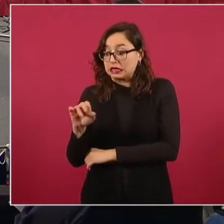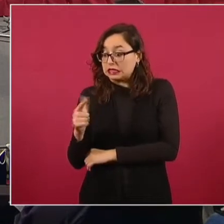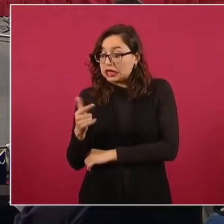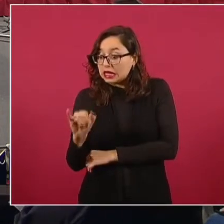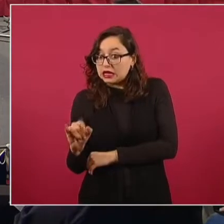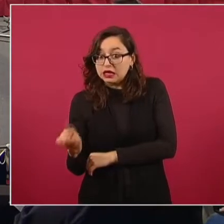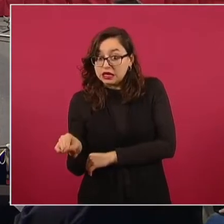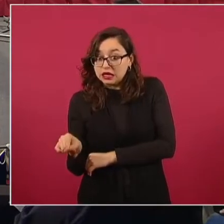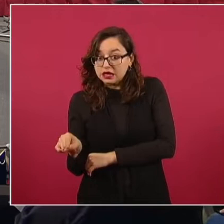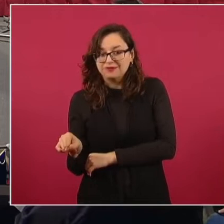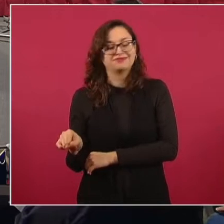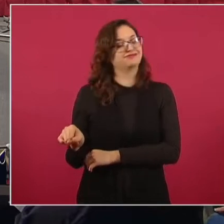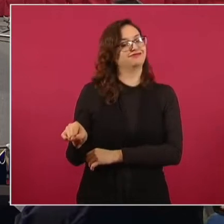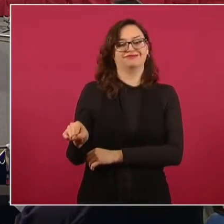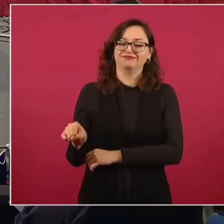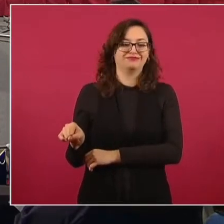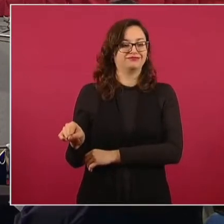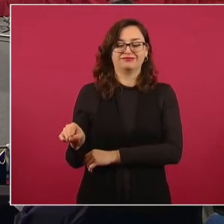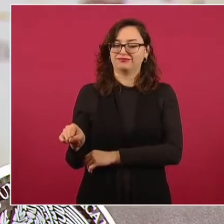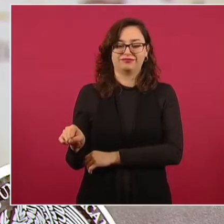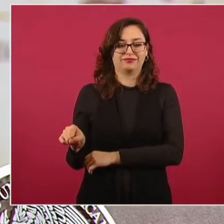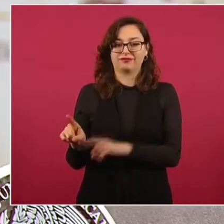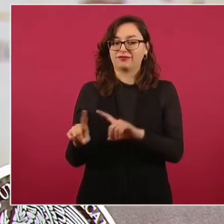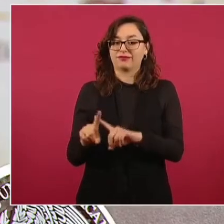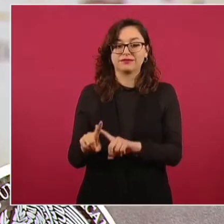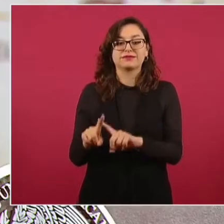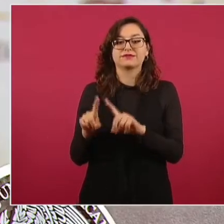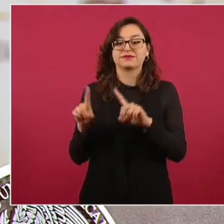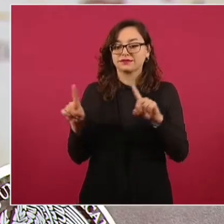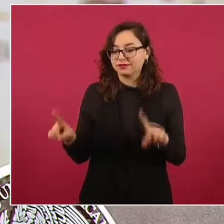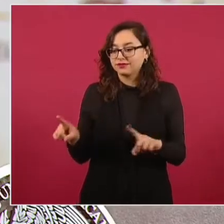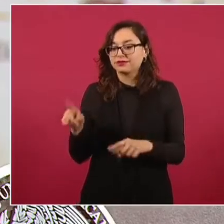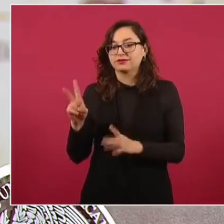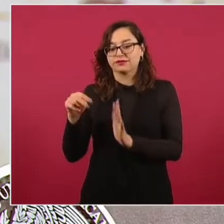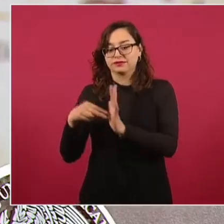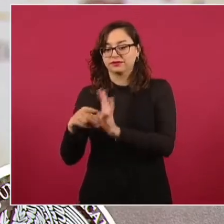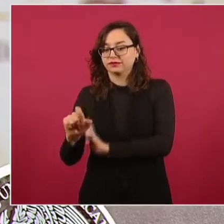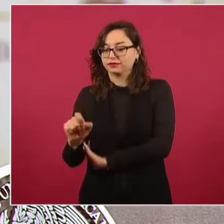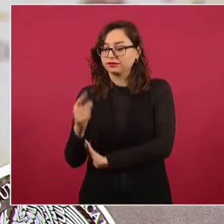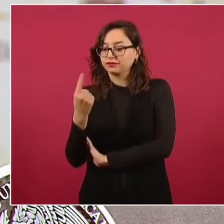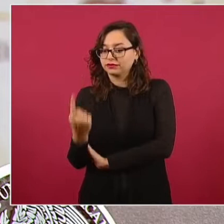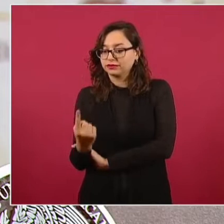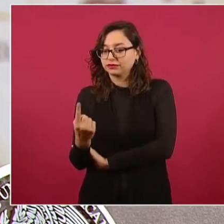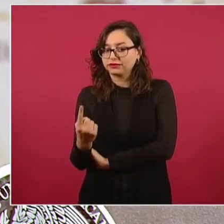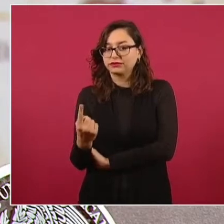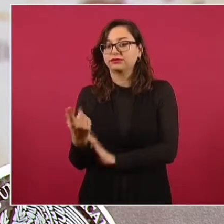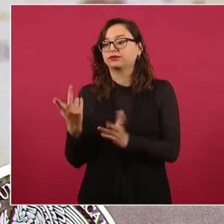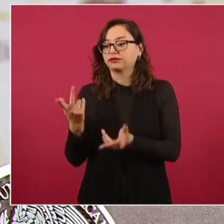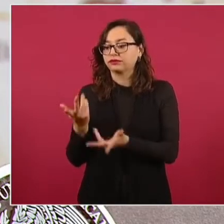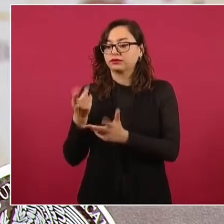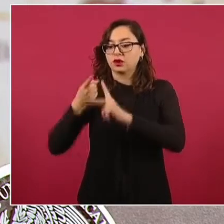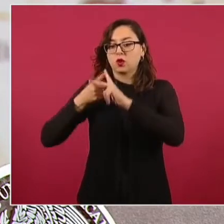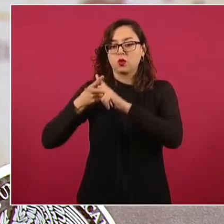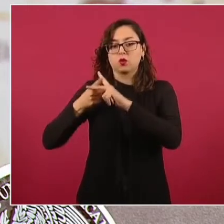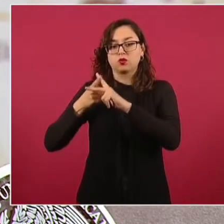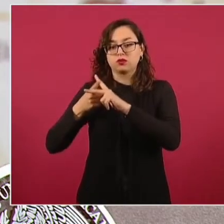no nada más en la que presentó el presidente, sino también el vocero, los datos 2021 corresponden a cifras